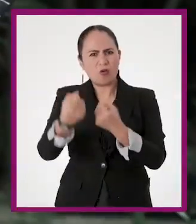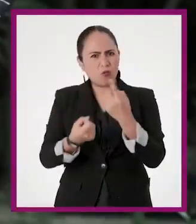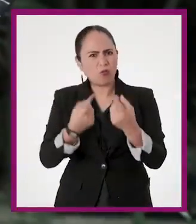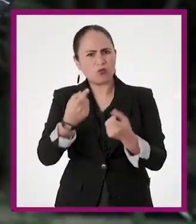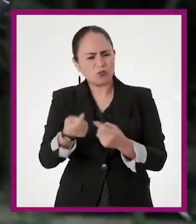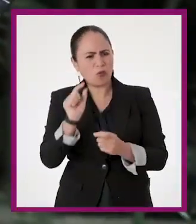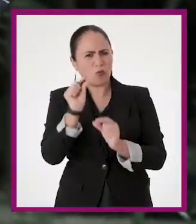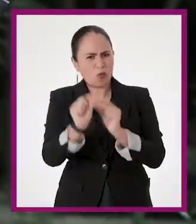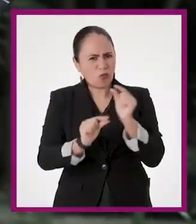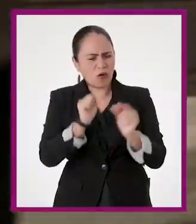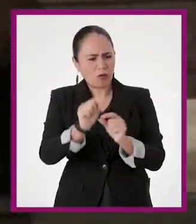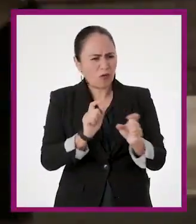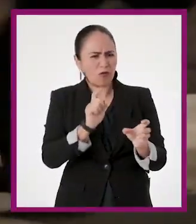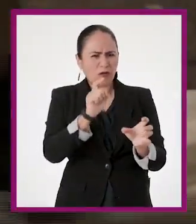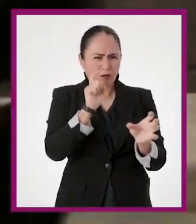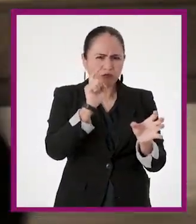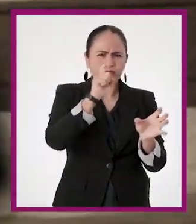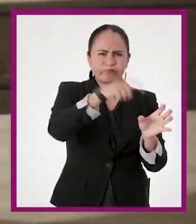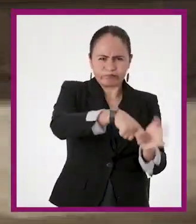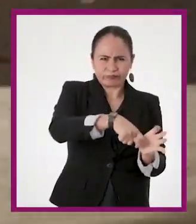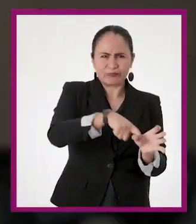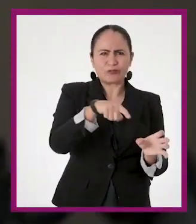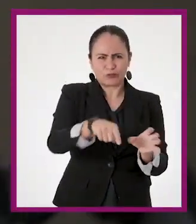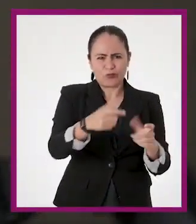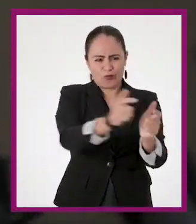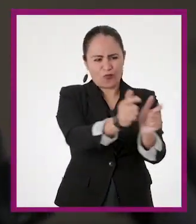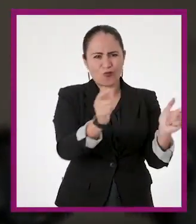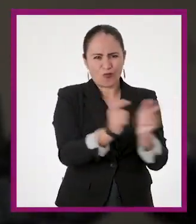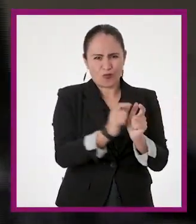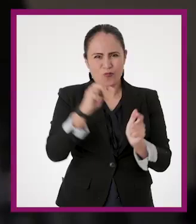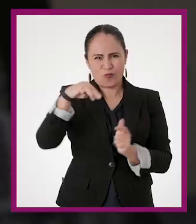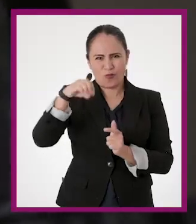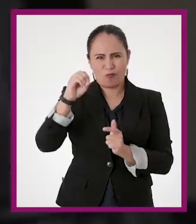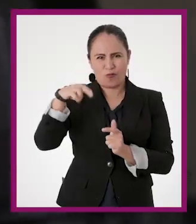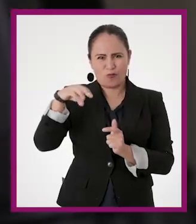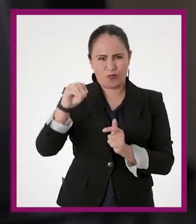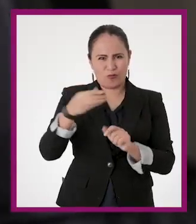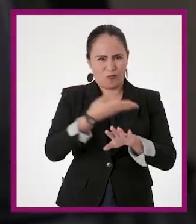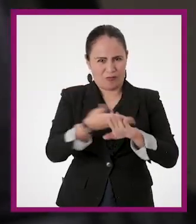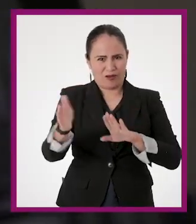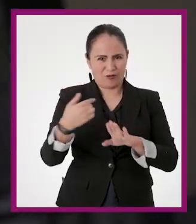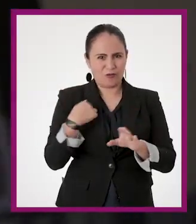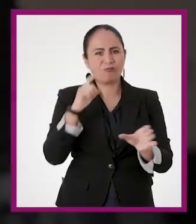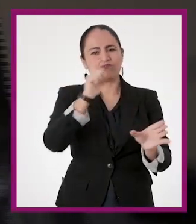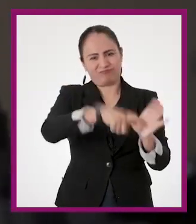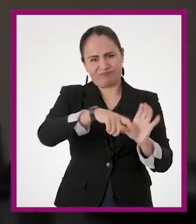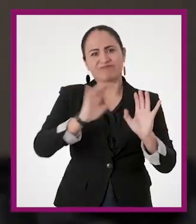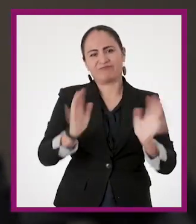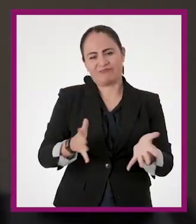quedando en Mono Blanco hasta que ya me quedé ahí en el grupo.